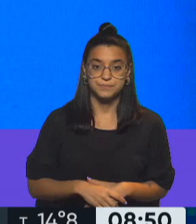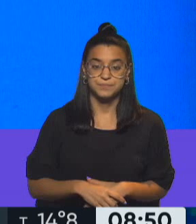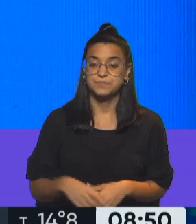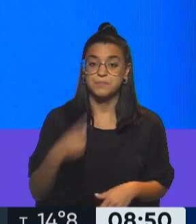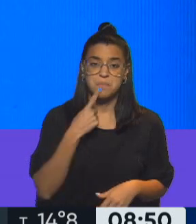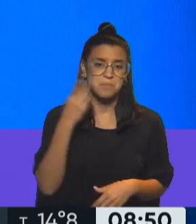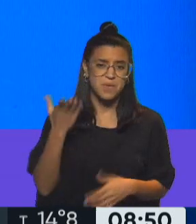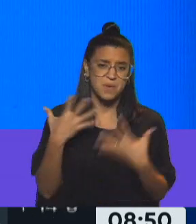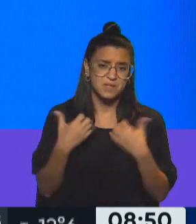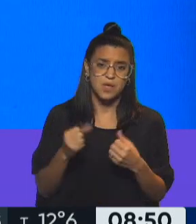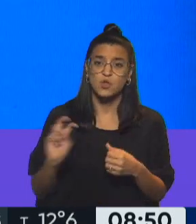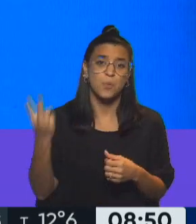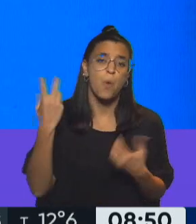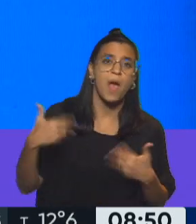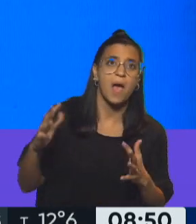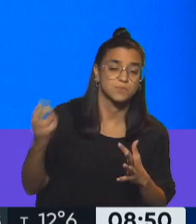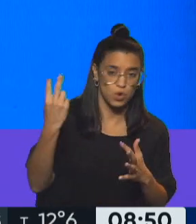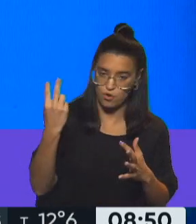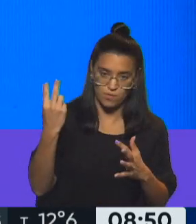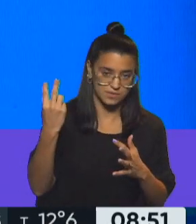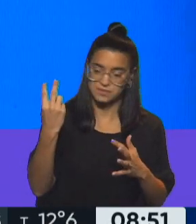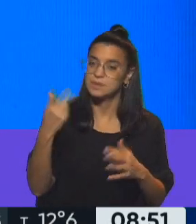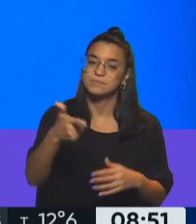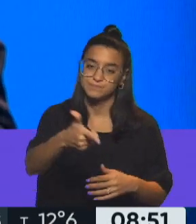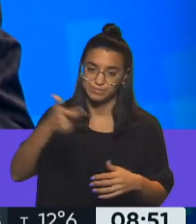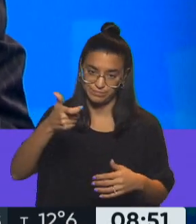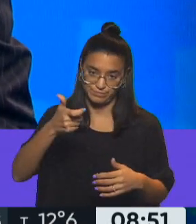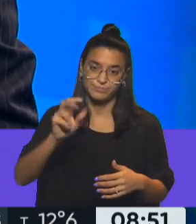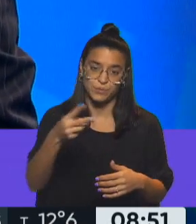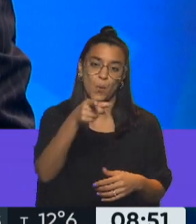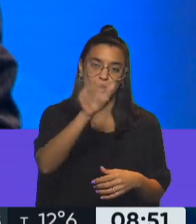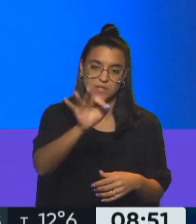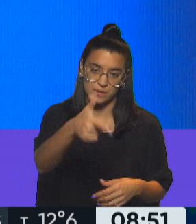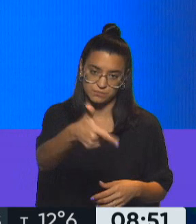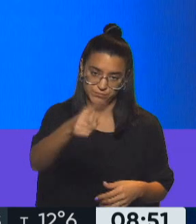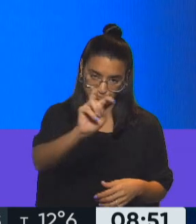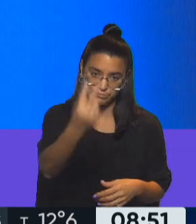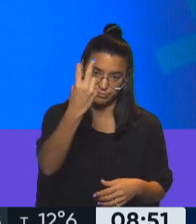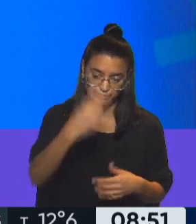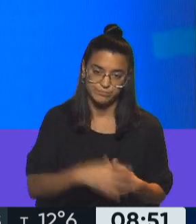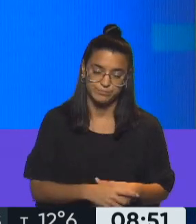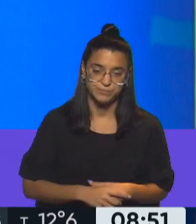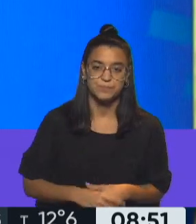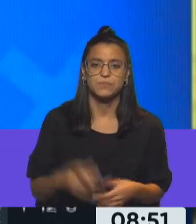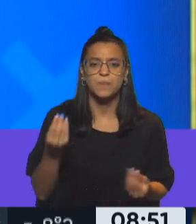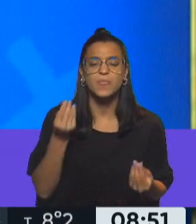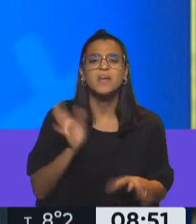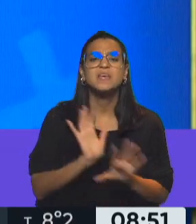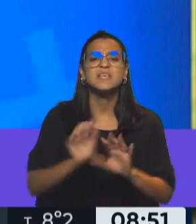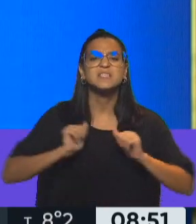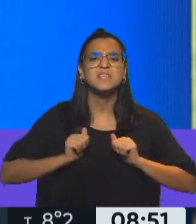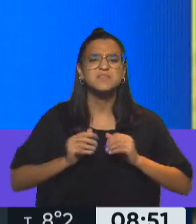Un pibe sano no se muere porque sí. Al pibe lo asesinaron. Vos sabés que lo asesinaron. ¿Qué está